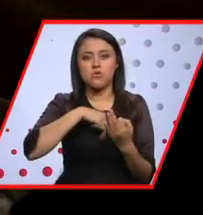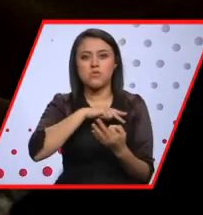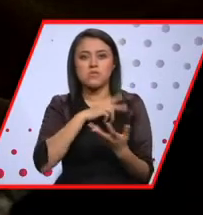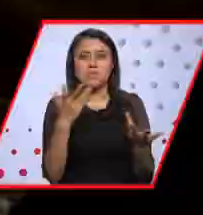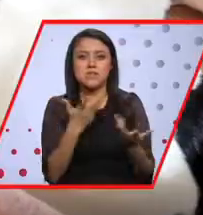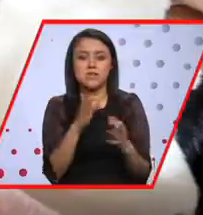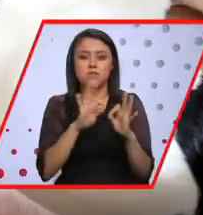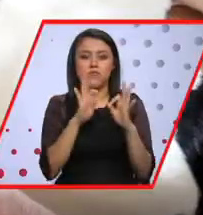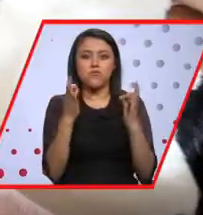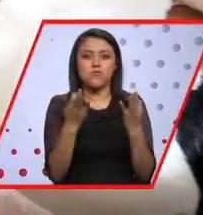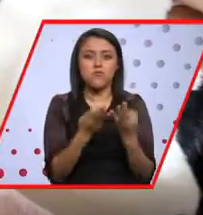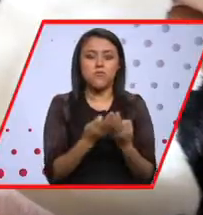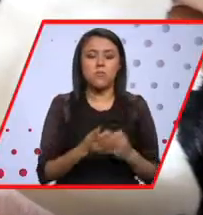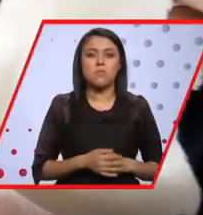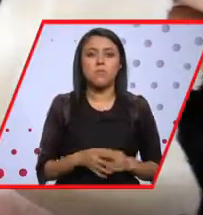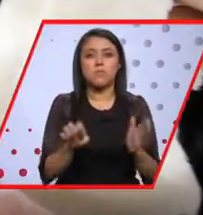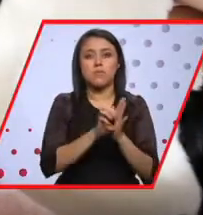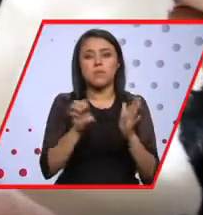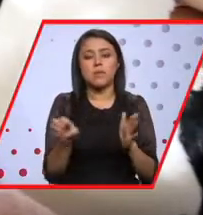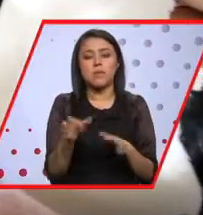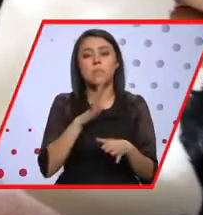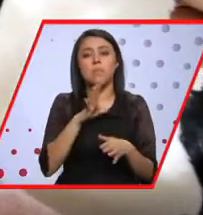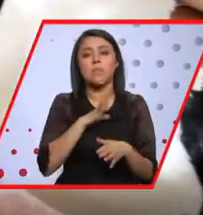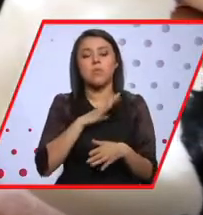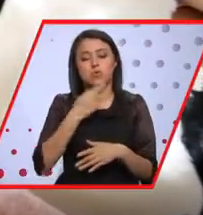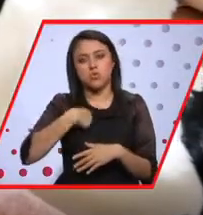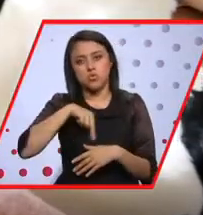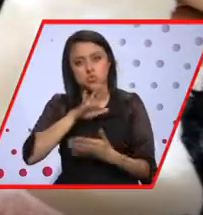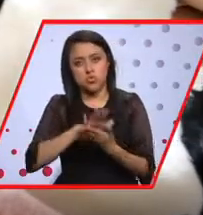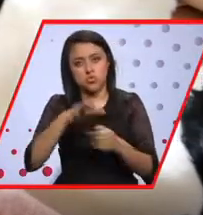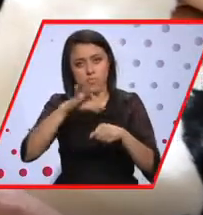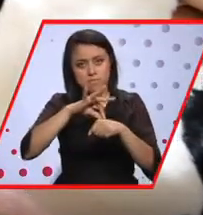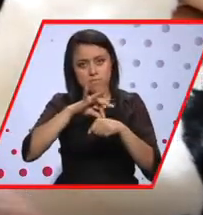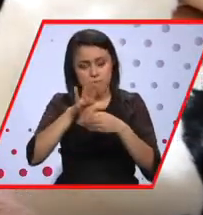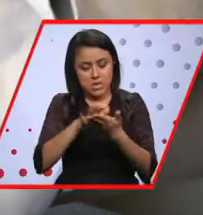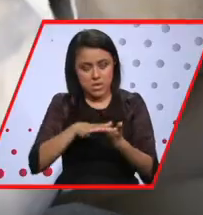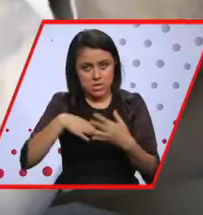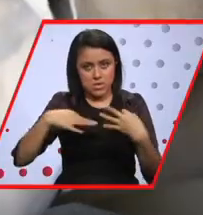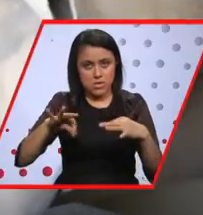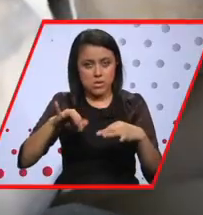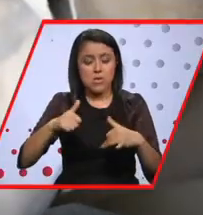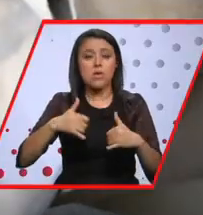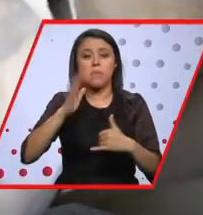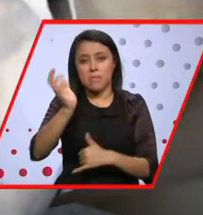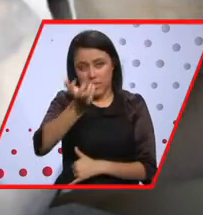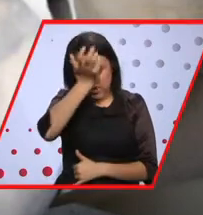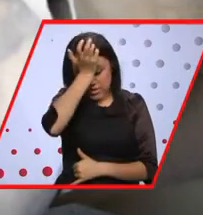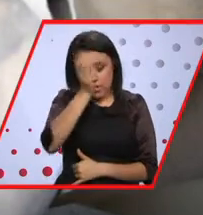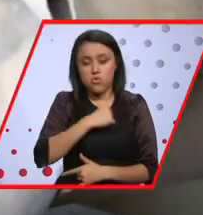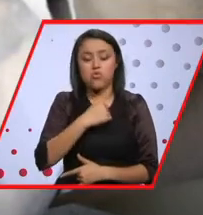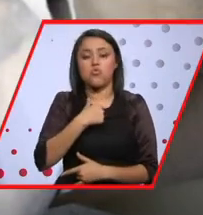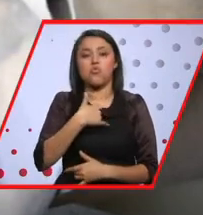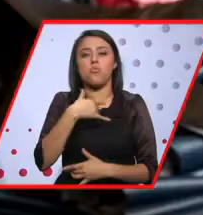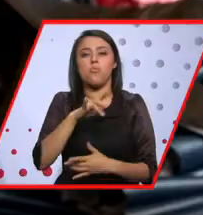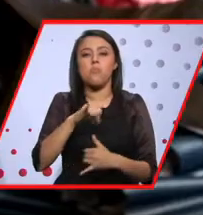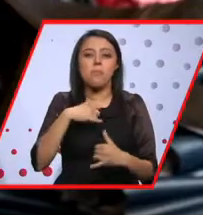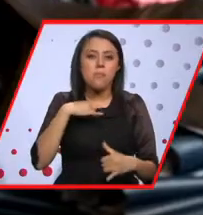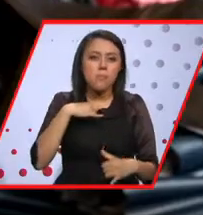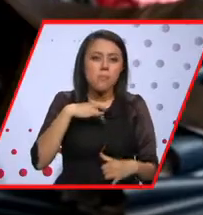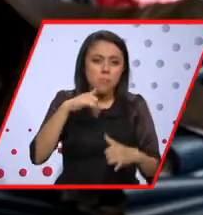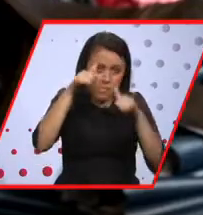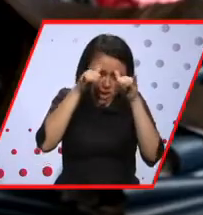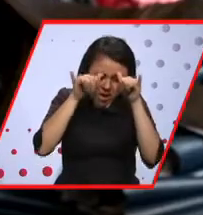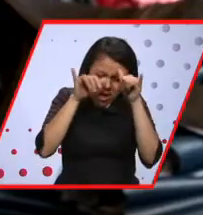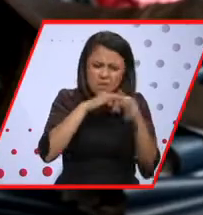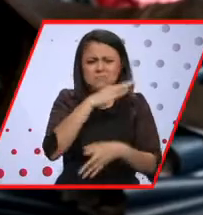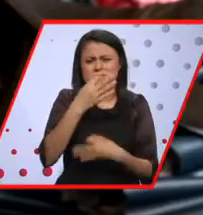con, por ejemplo, la piel, vamos a decir, la ternera, el becerro, el nobu, piel de becerro de